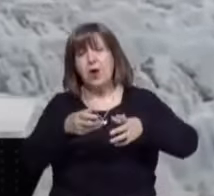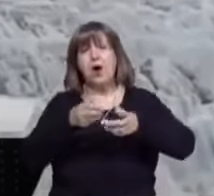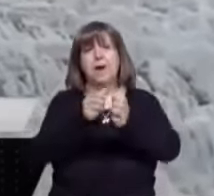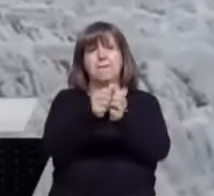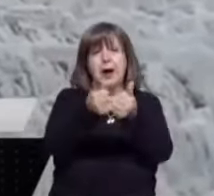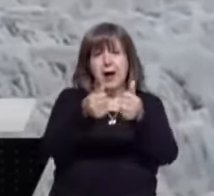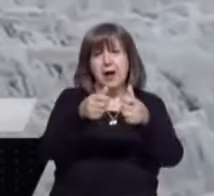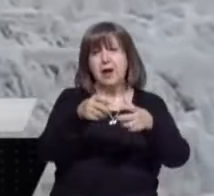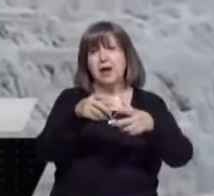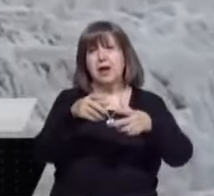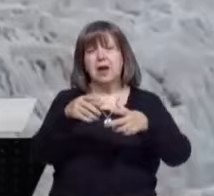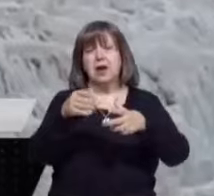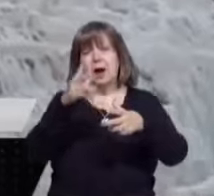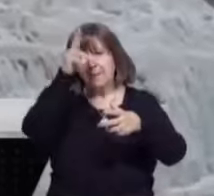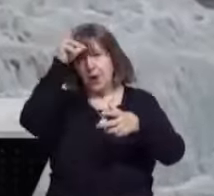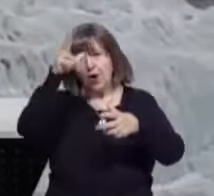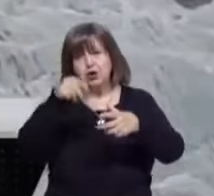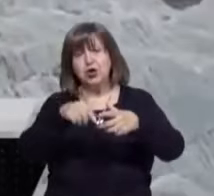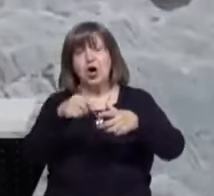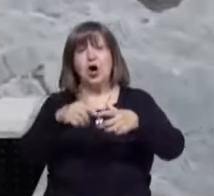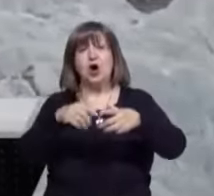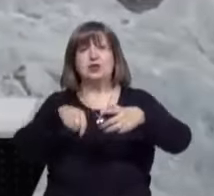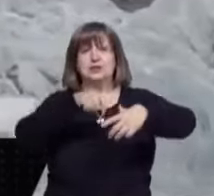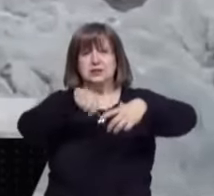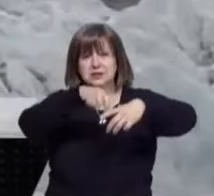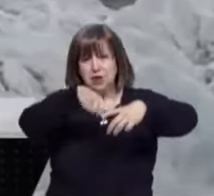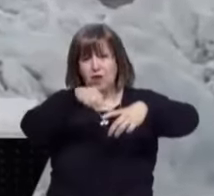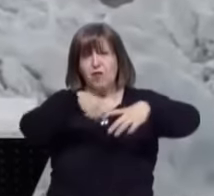pan, pollo, estofado,